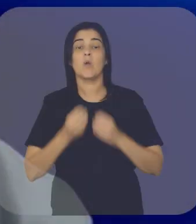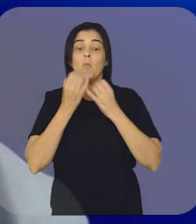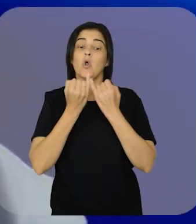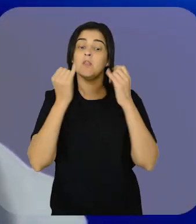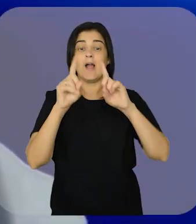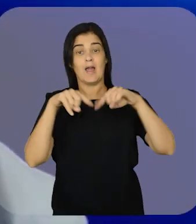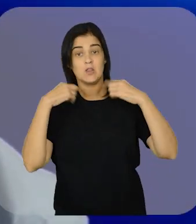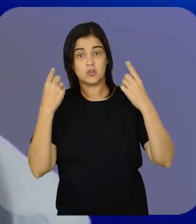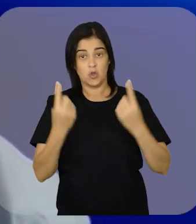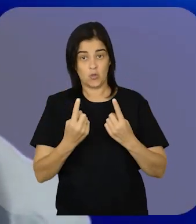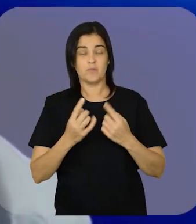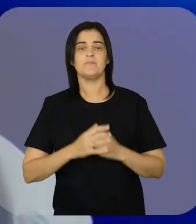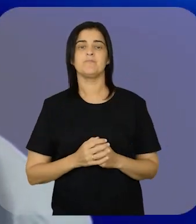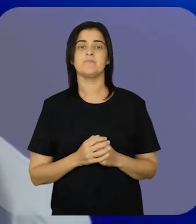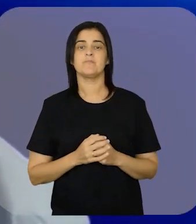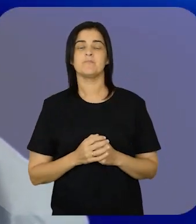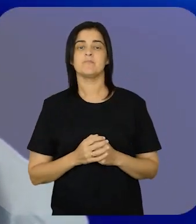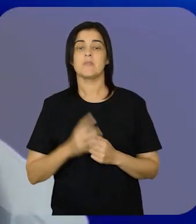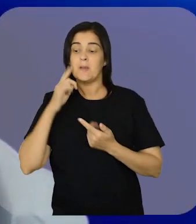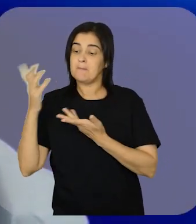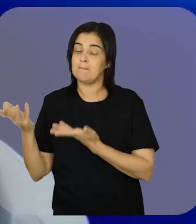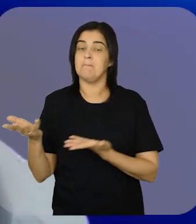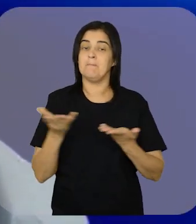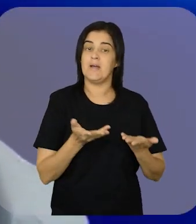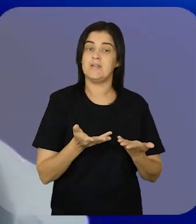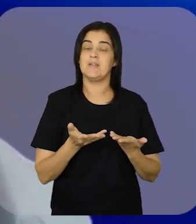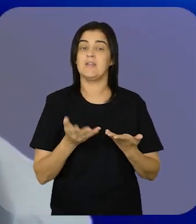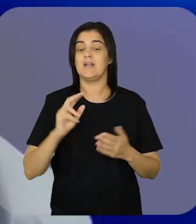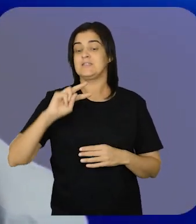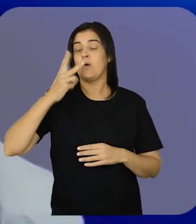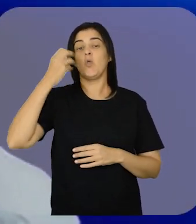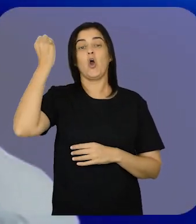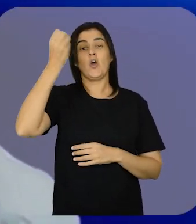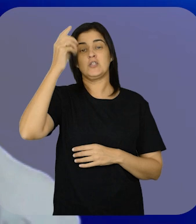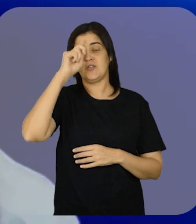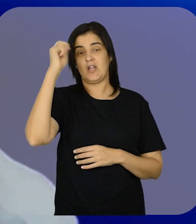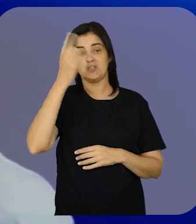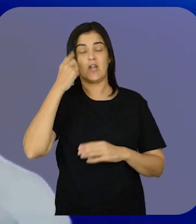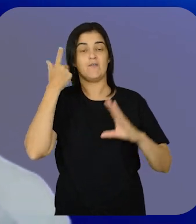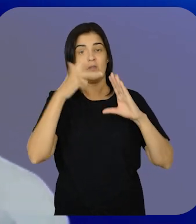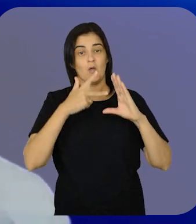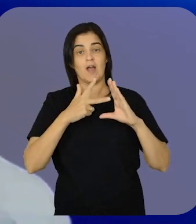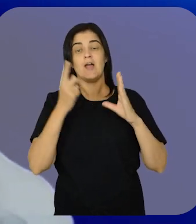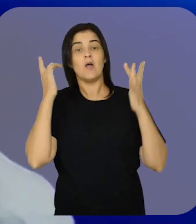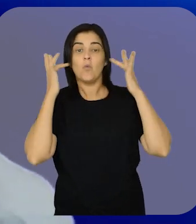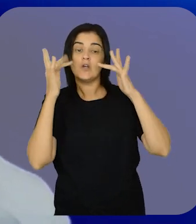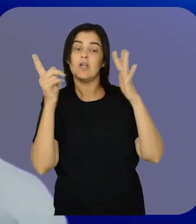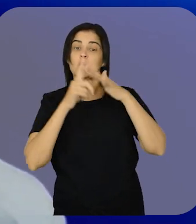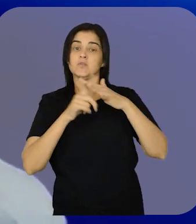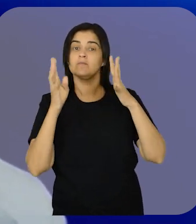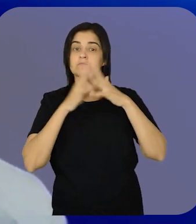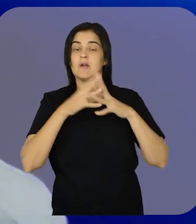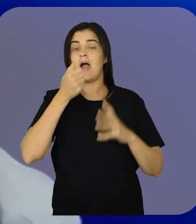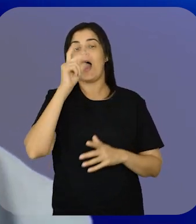días a todos y todas. Le damos la bienvenida a este segundo Congreso Internacional Virtual de Educación Inclusiva al